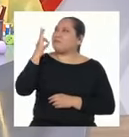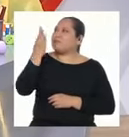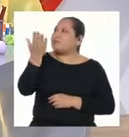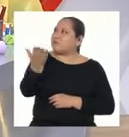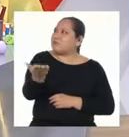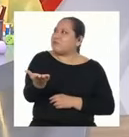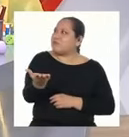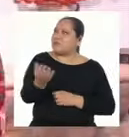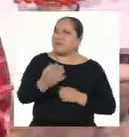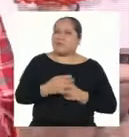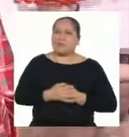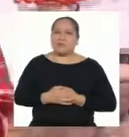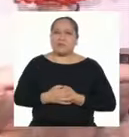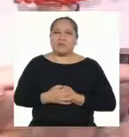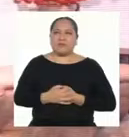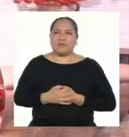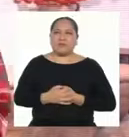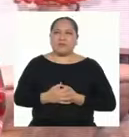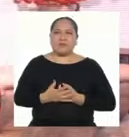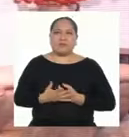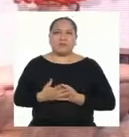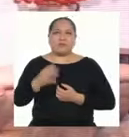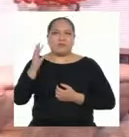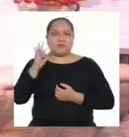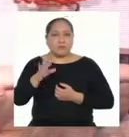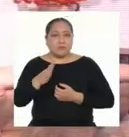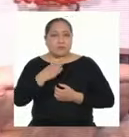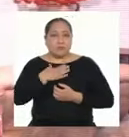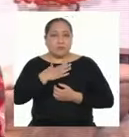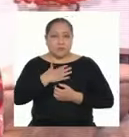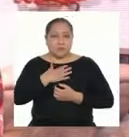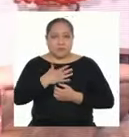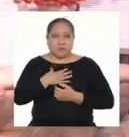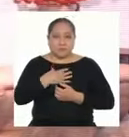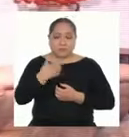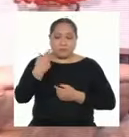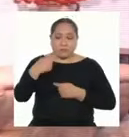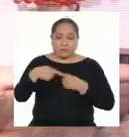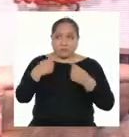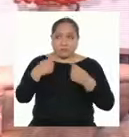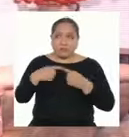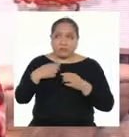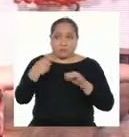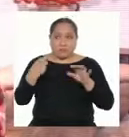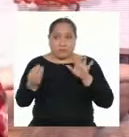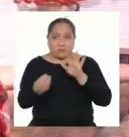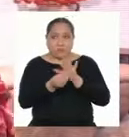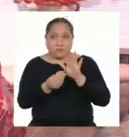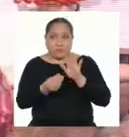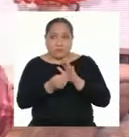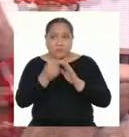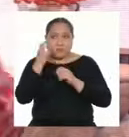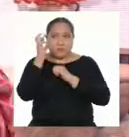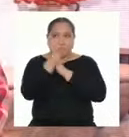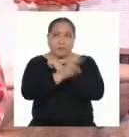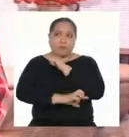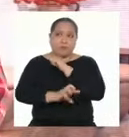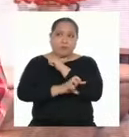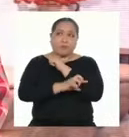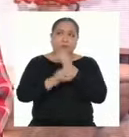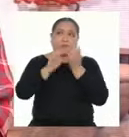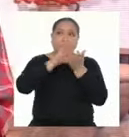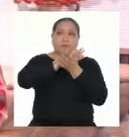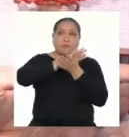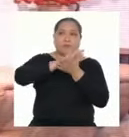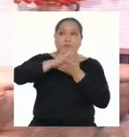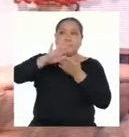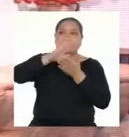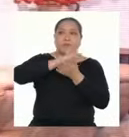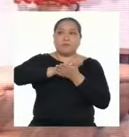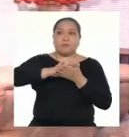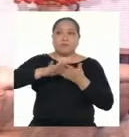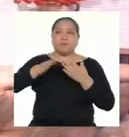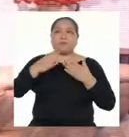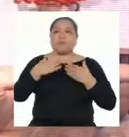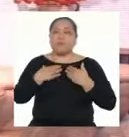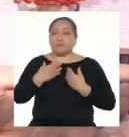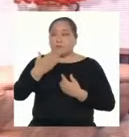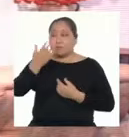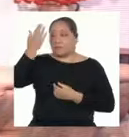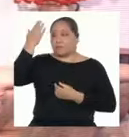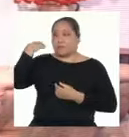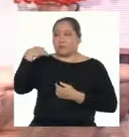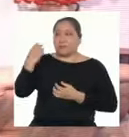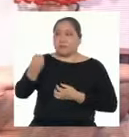futuras generaciones? Bueno, en mi día a día busco sumar con un país más limpio. Mi